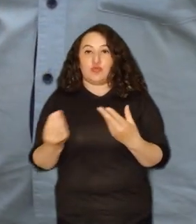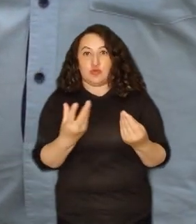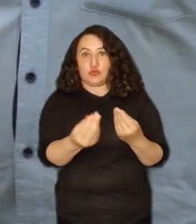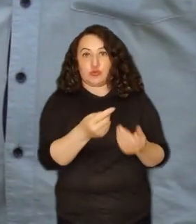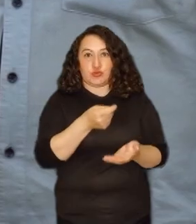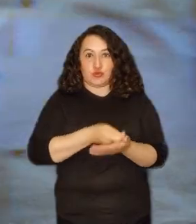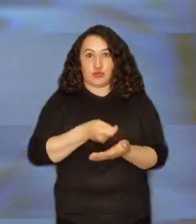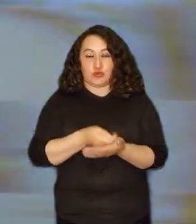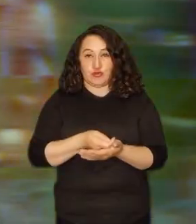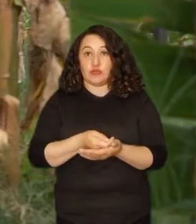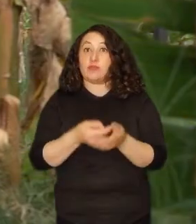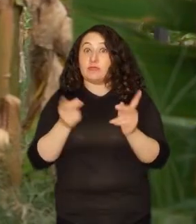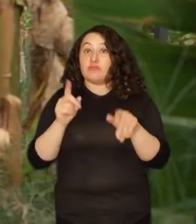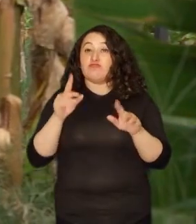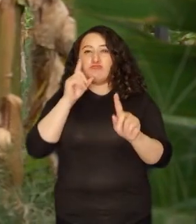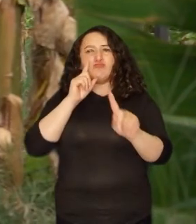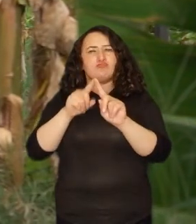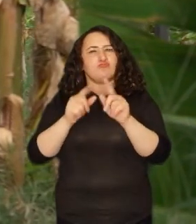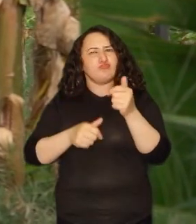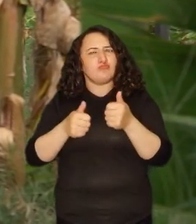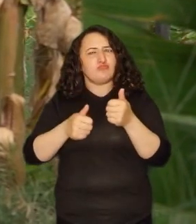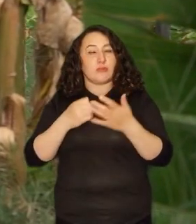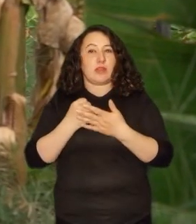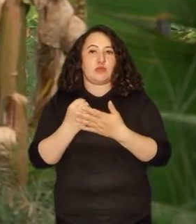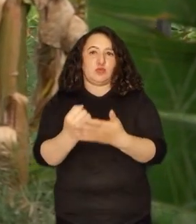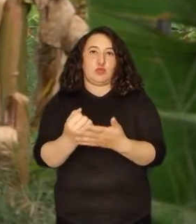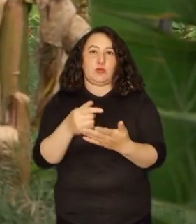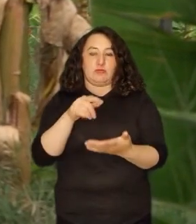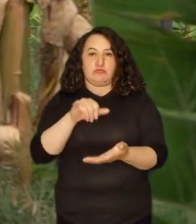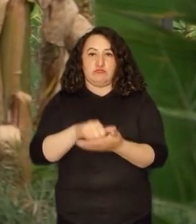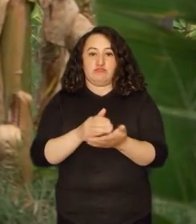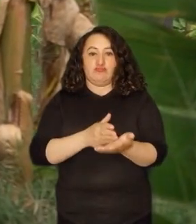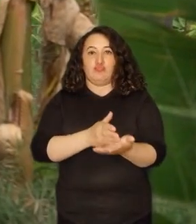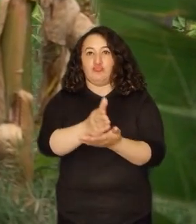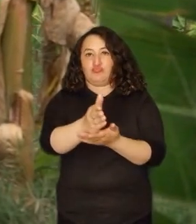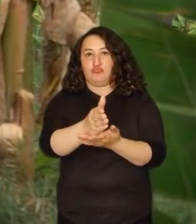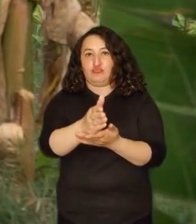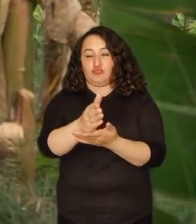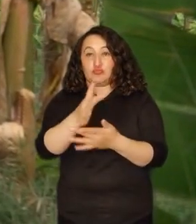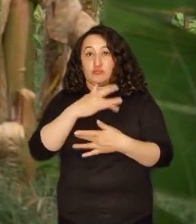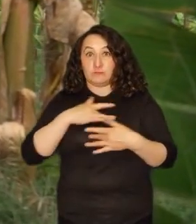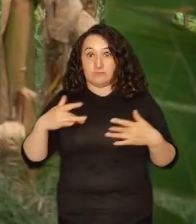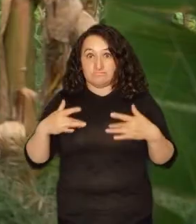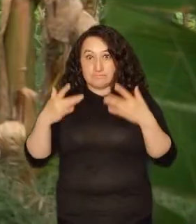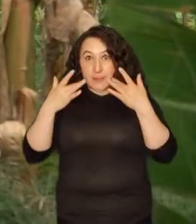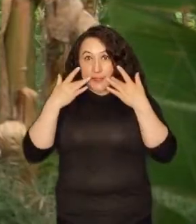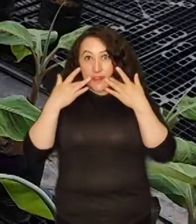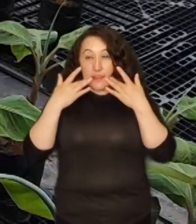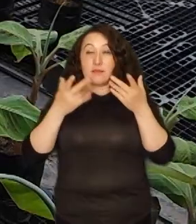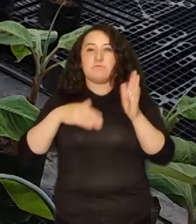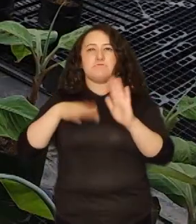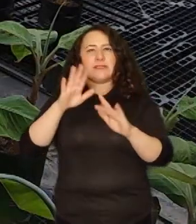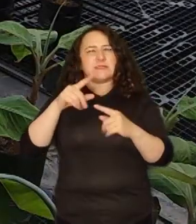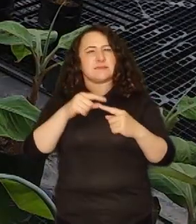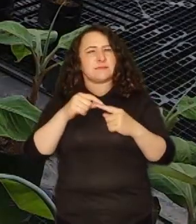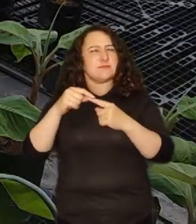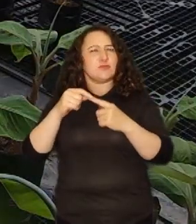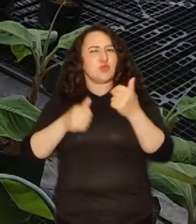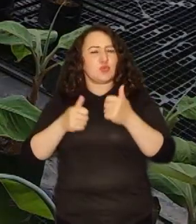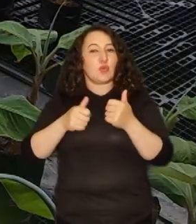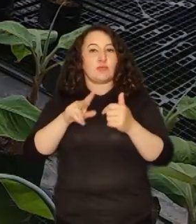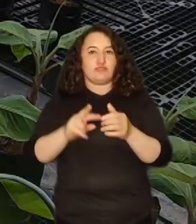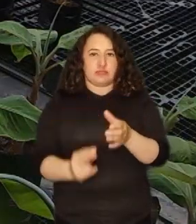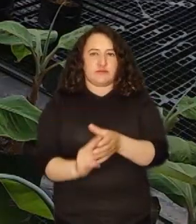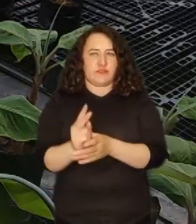al grupo asociativo con el fin de ayudar a que se mantenga el estatus fitosanitario y en especial en